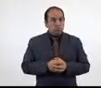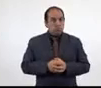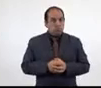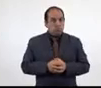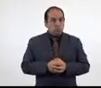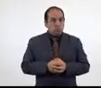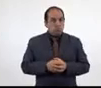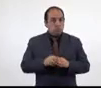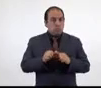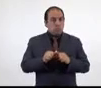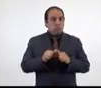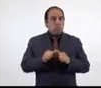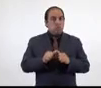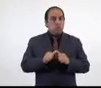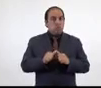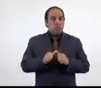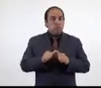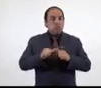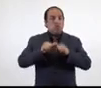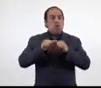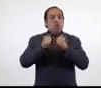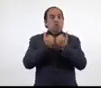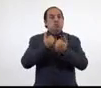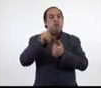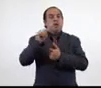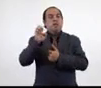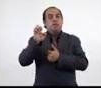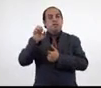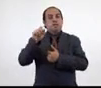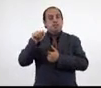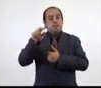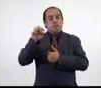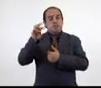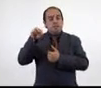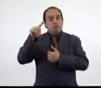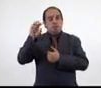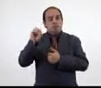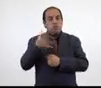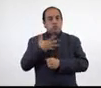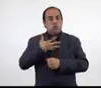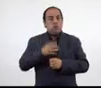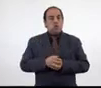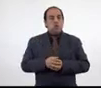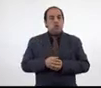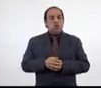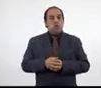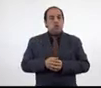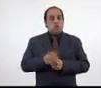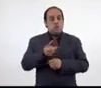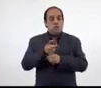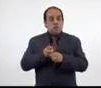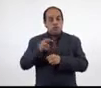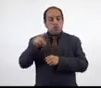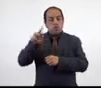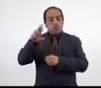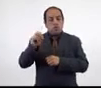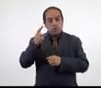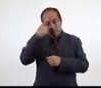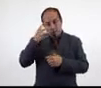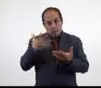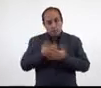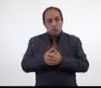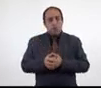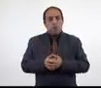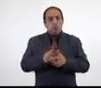sean testamentarias o intestamentarias. Si hay testamento, para eso invitamos al Colegio de Notario, para que sea un procedimiento rápido,